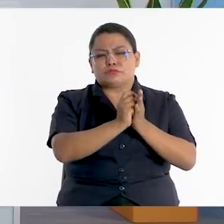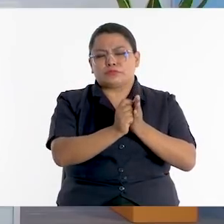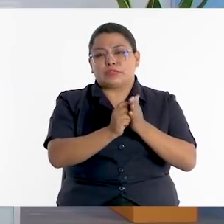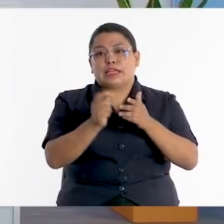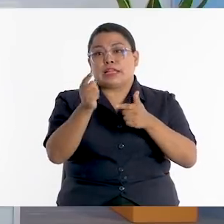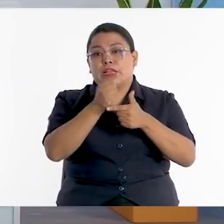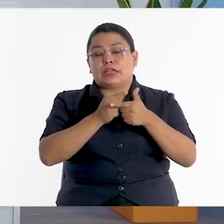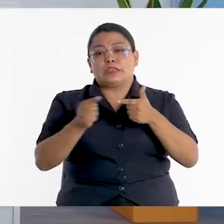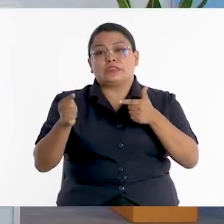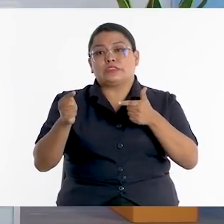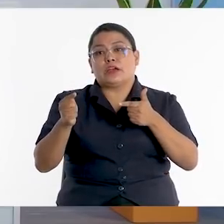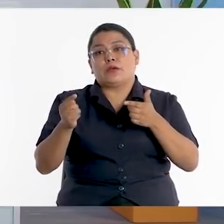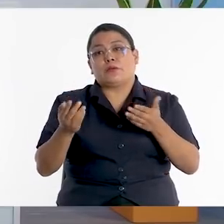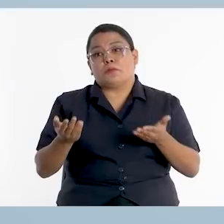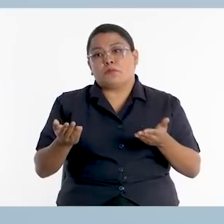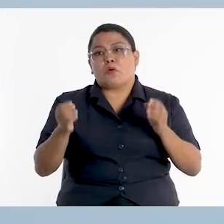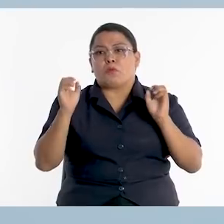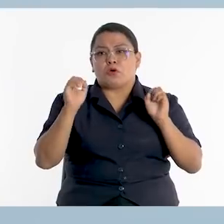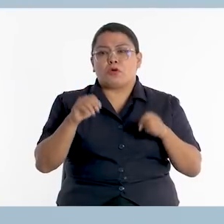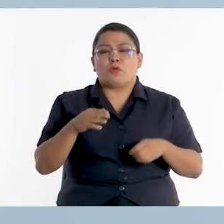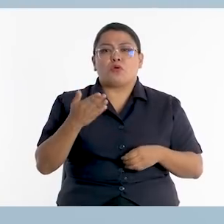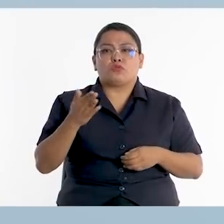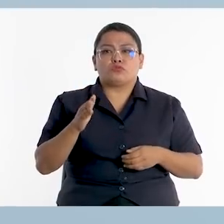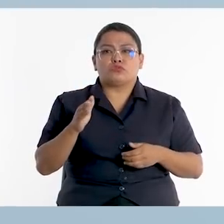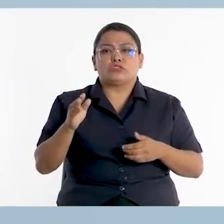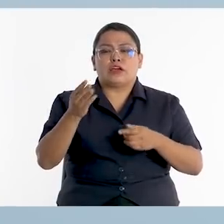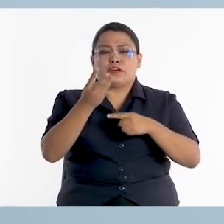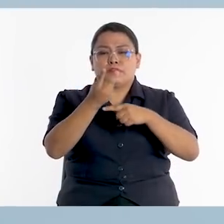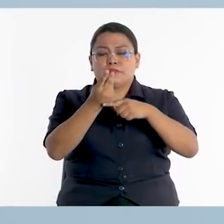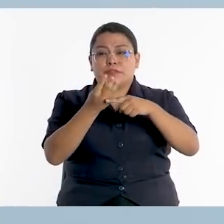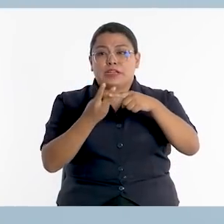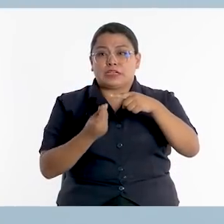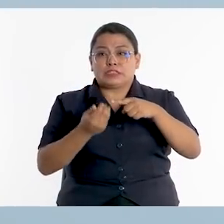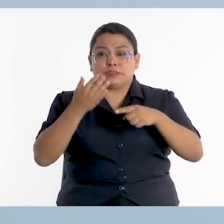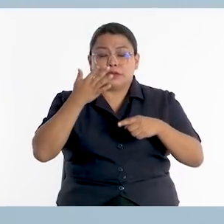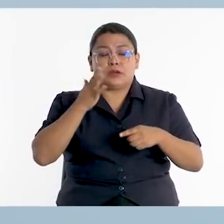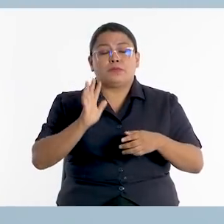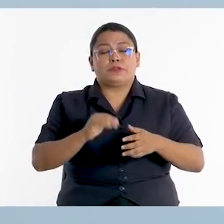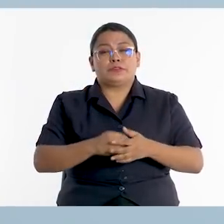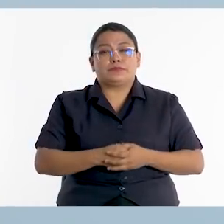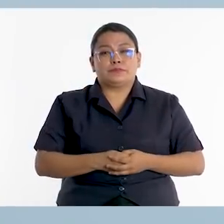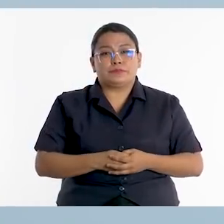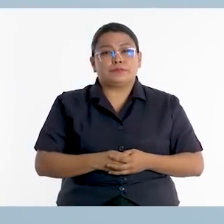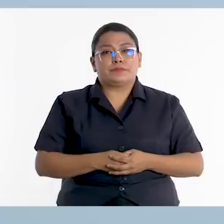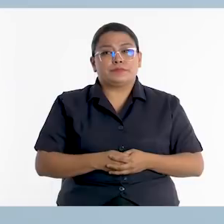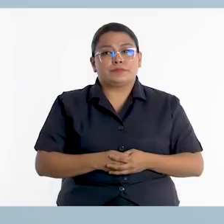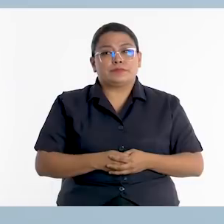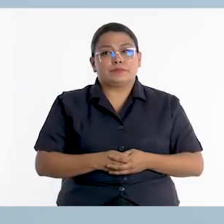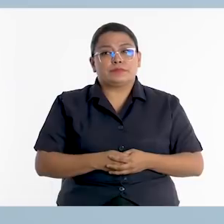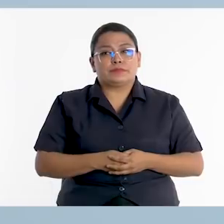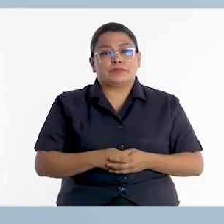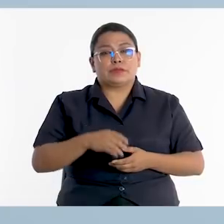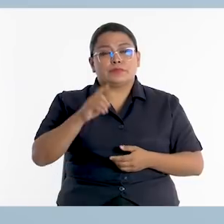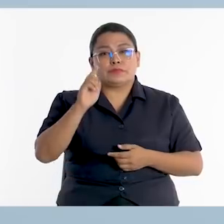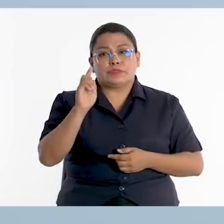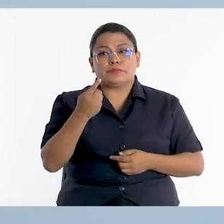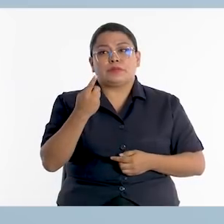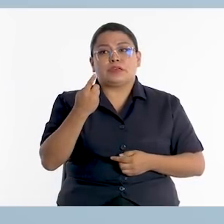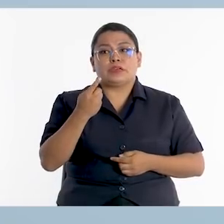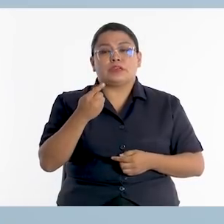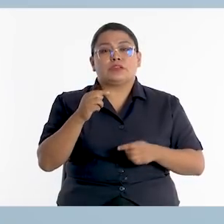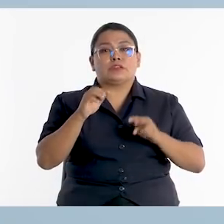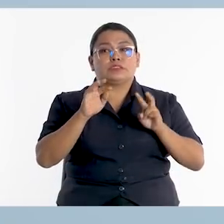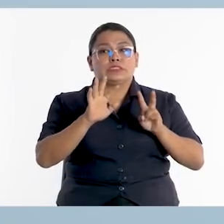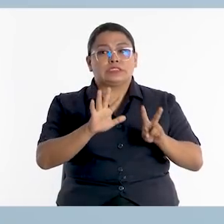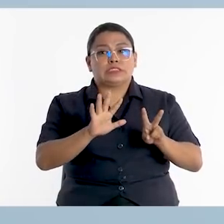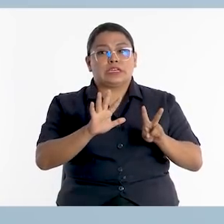la división, en todo caso también podemos utilizar fracciones. Por ejemplo, en el primero sería